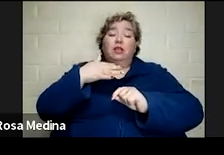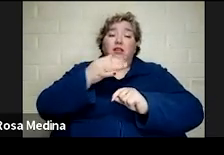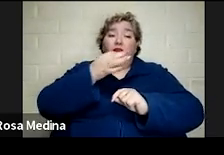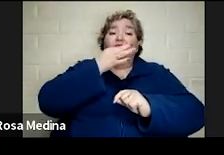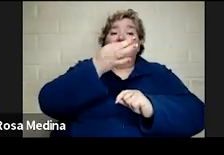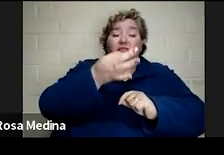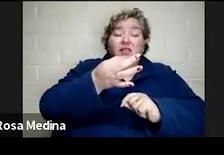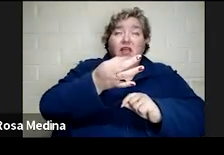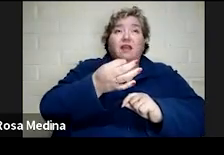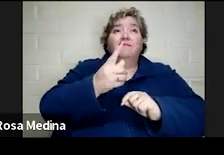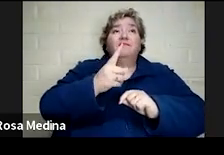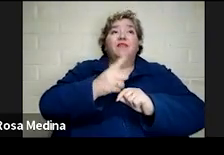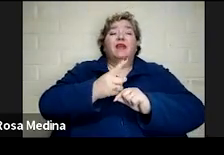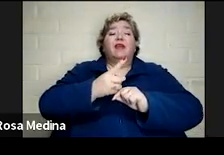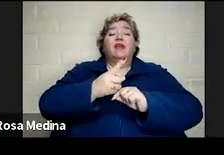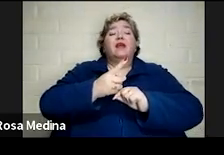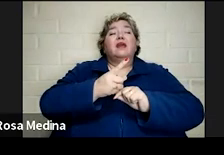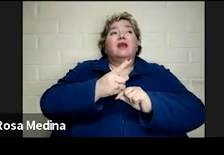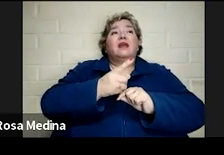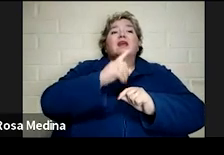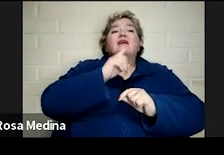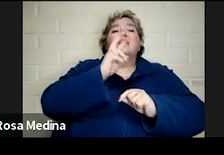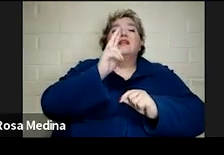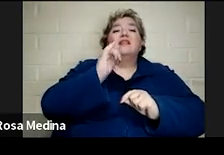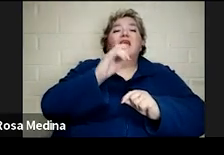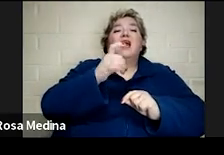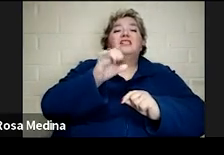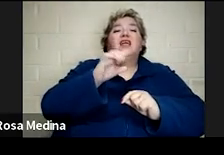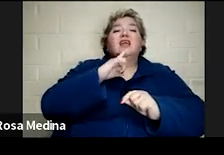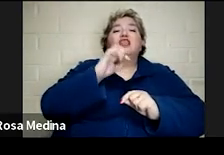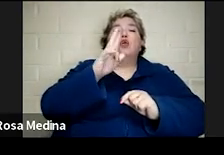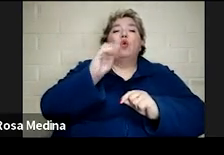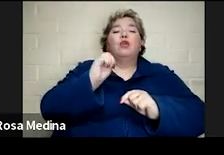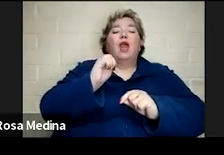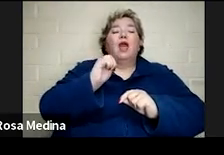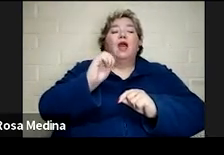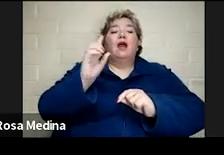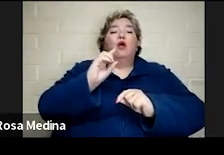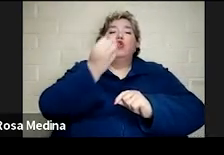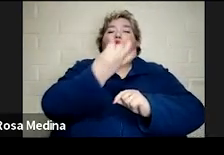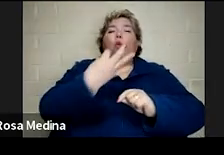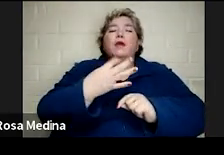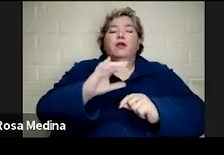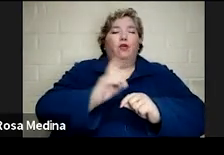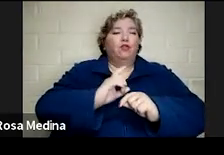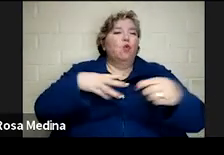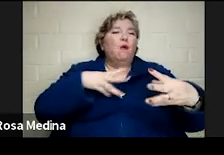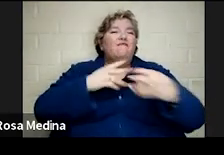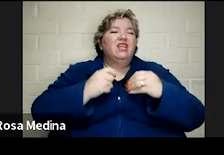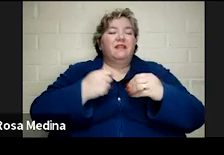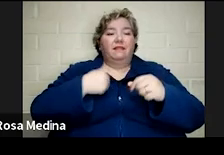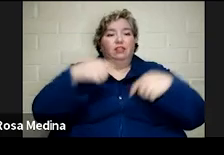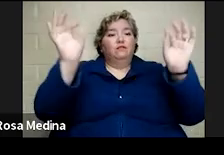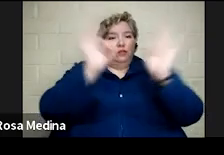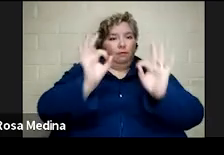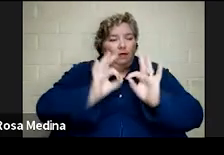desarrollo más que de puntajes o ciertos números en ciertas habilidades, ¿ya? Voy a explicarlo un poco,